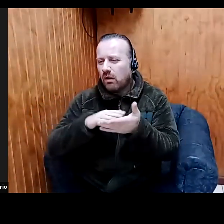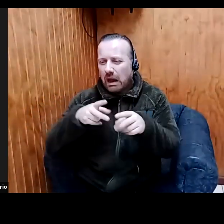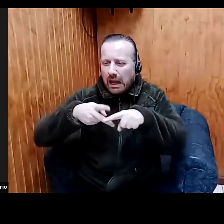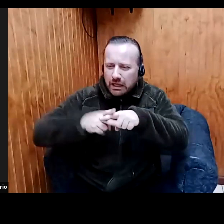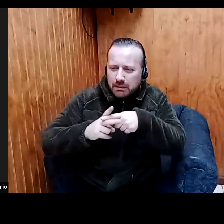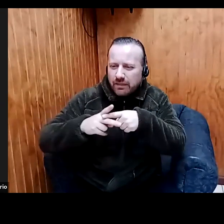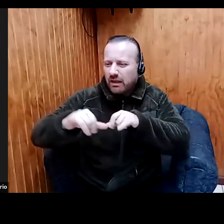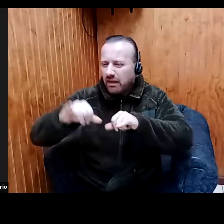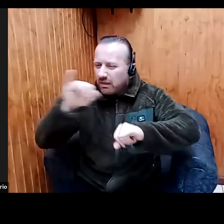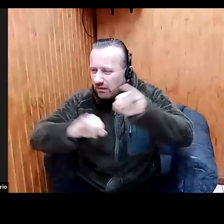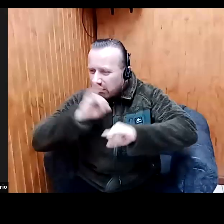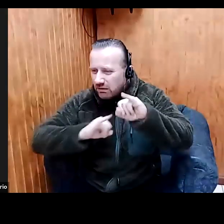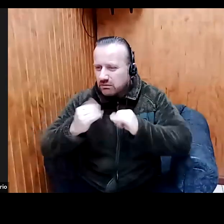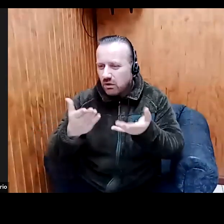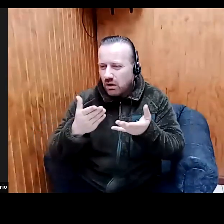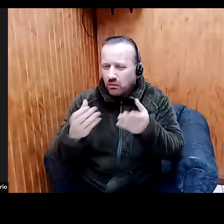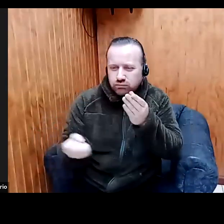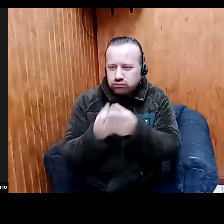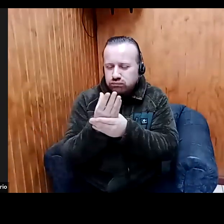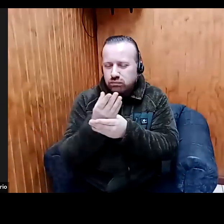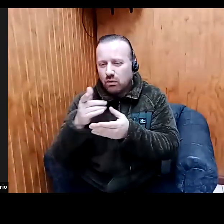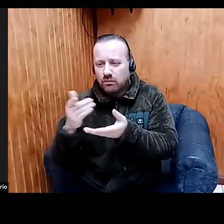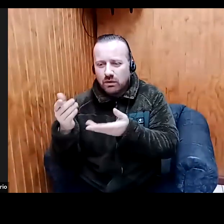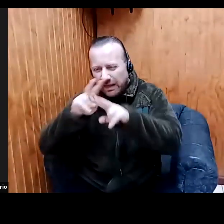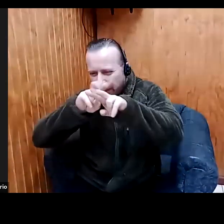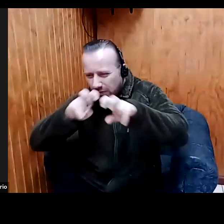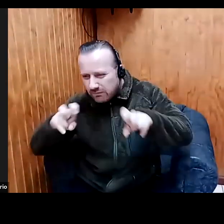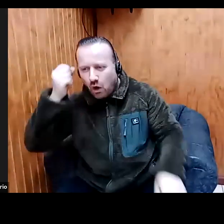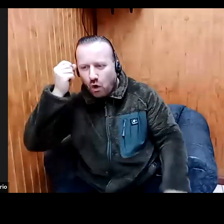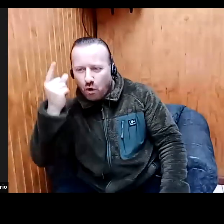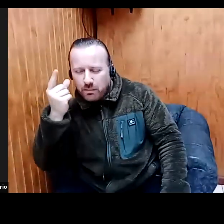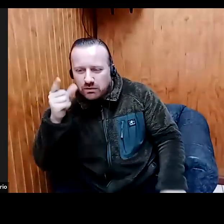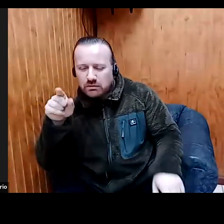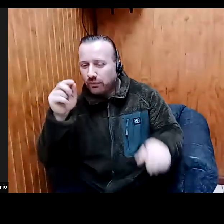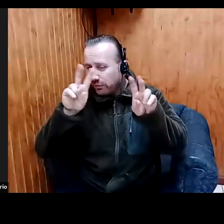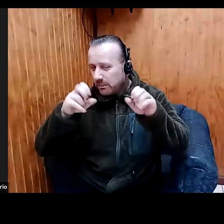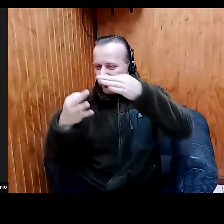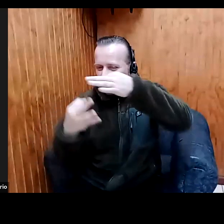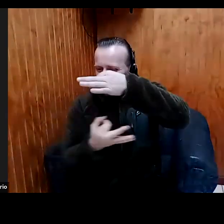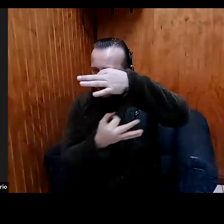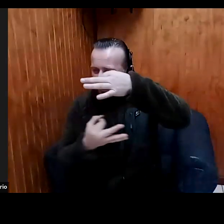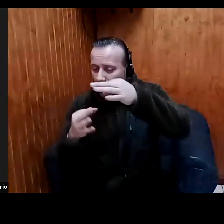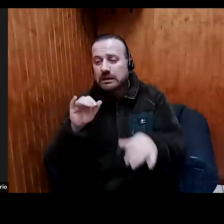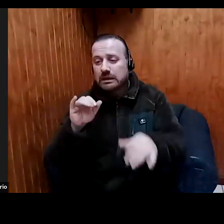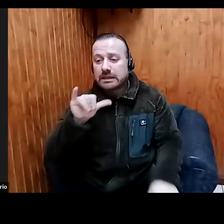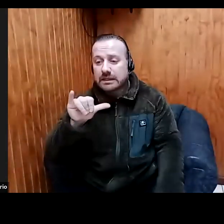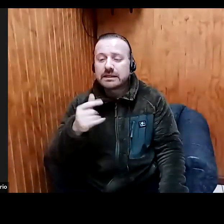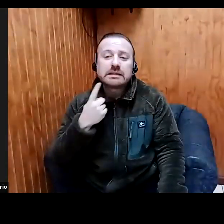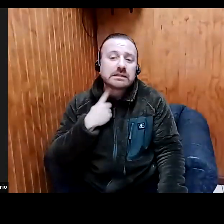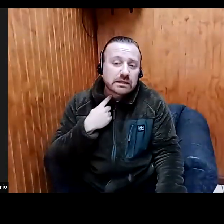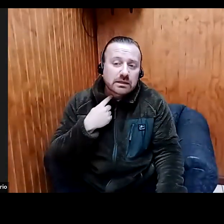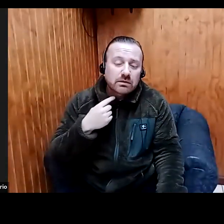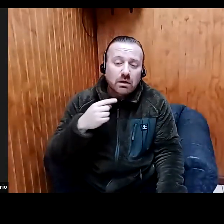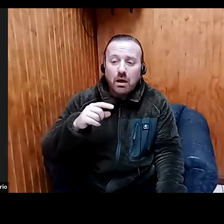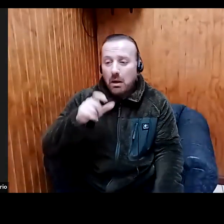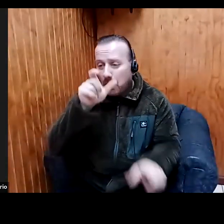la modelización y la indagación, la comprensión conceptual en física o el interés de los y las jóvenes